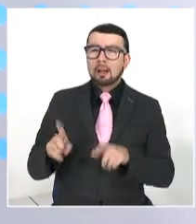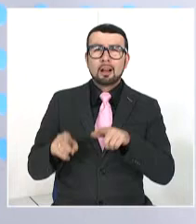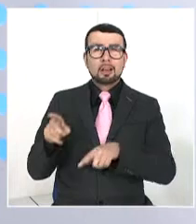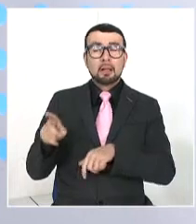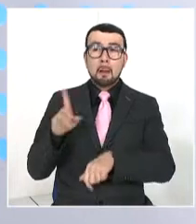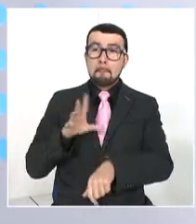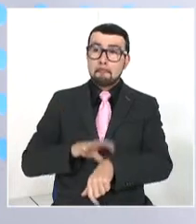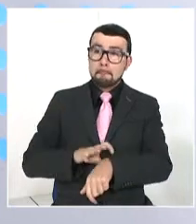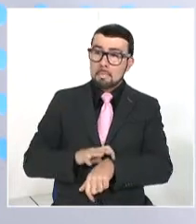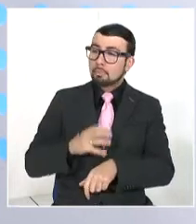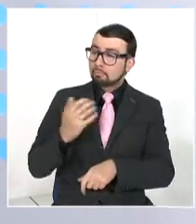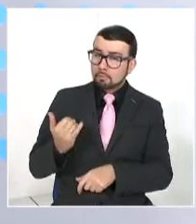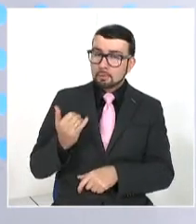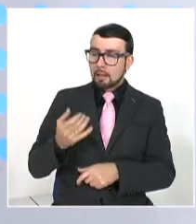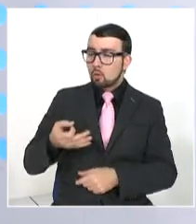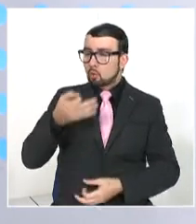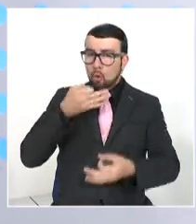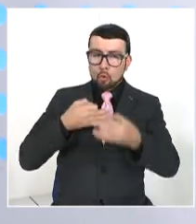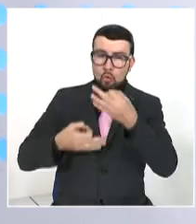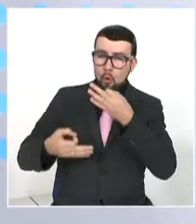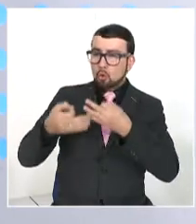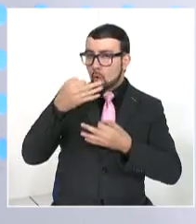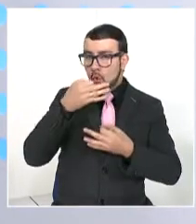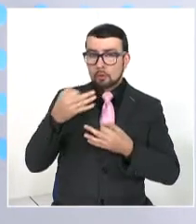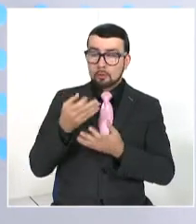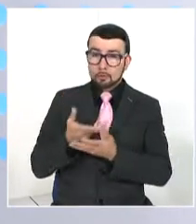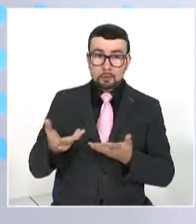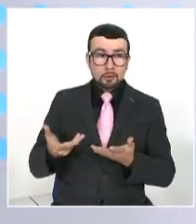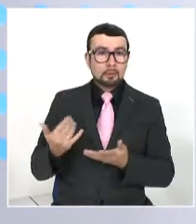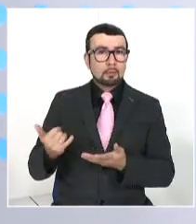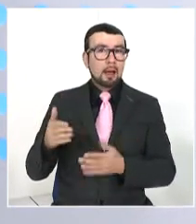para los dolores que cuando son